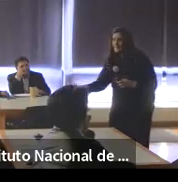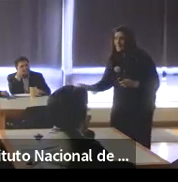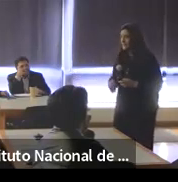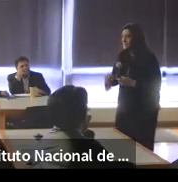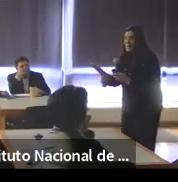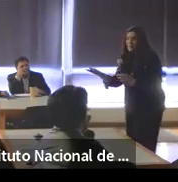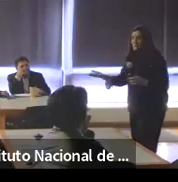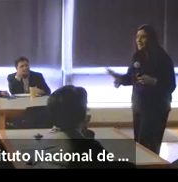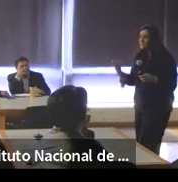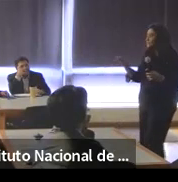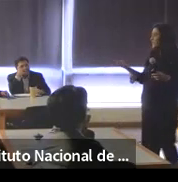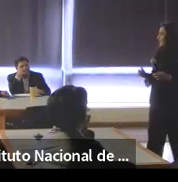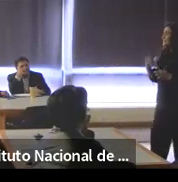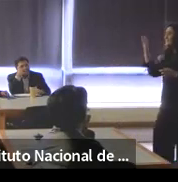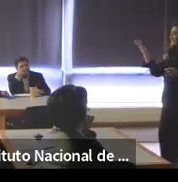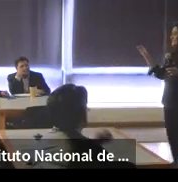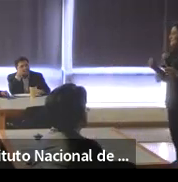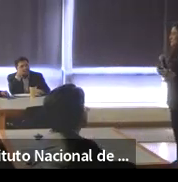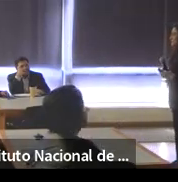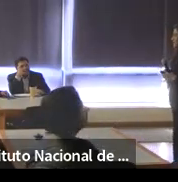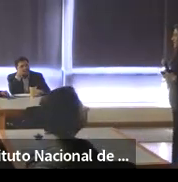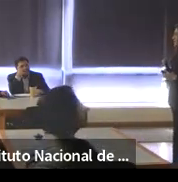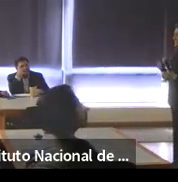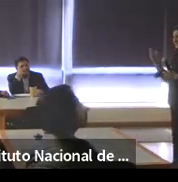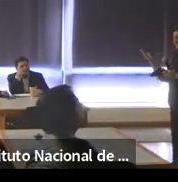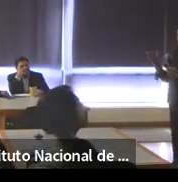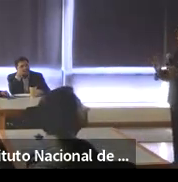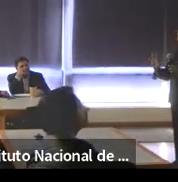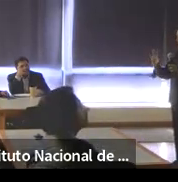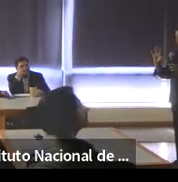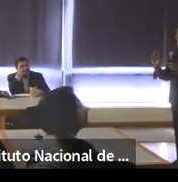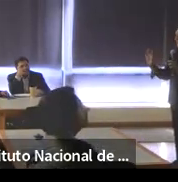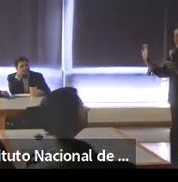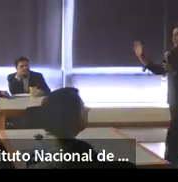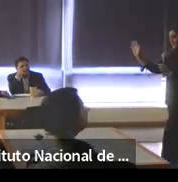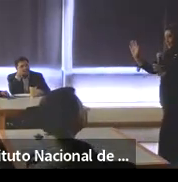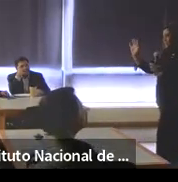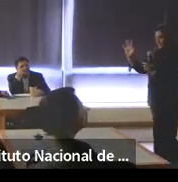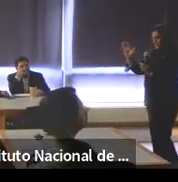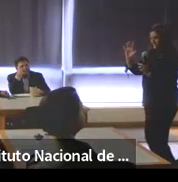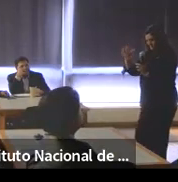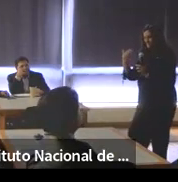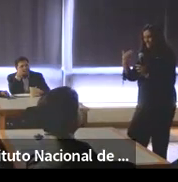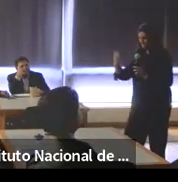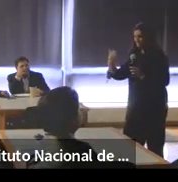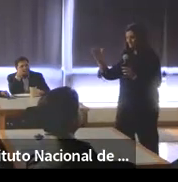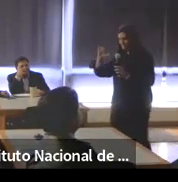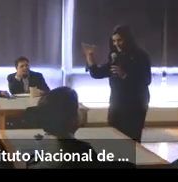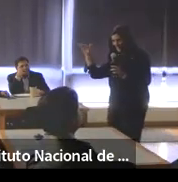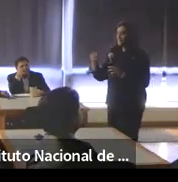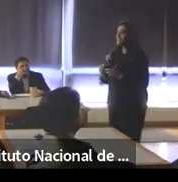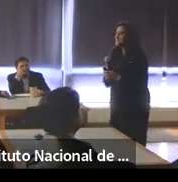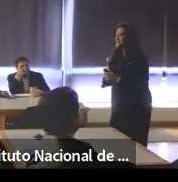es de la crianza es parte de la sociedad así crecimos más estas generaciones que la verdad veo que son como de